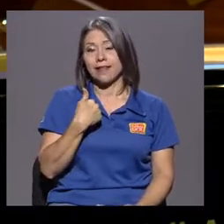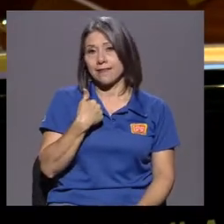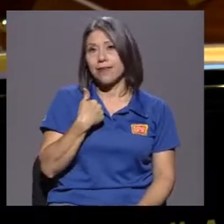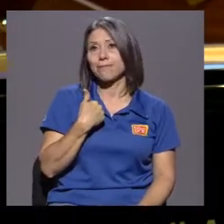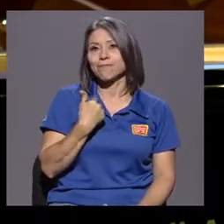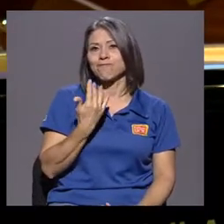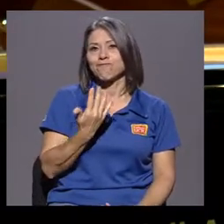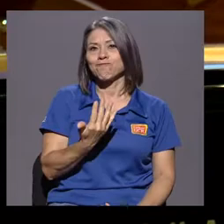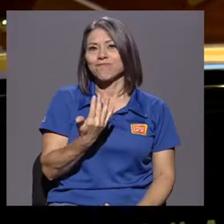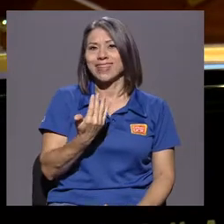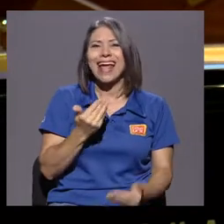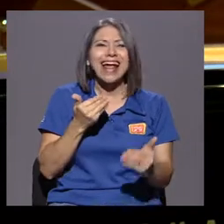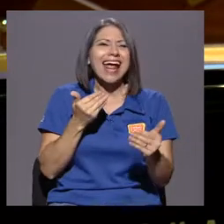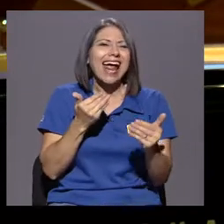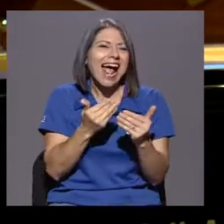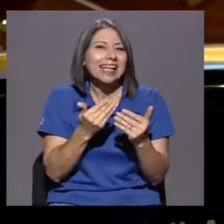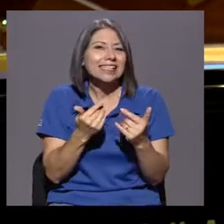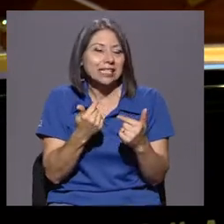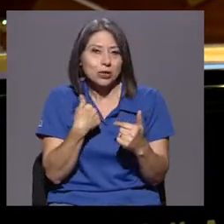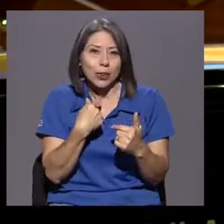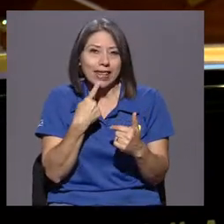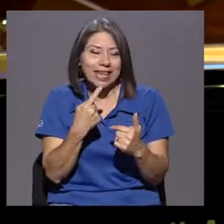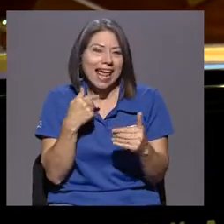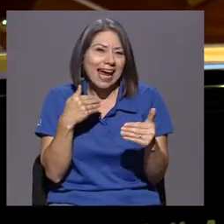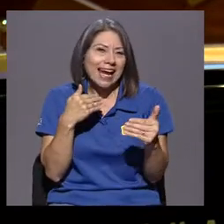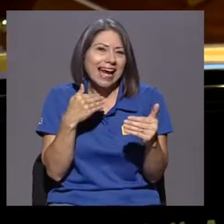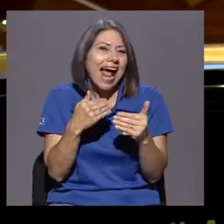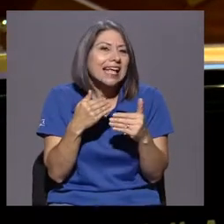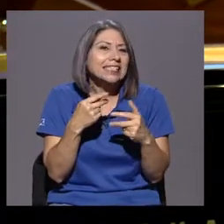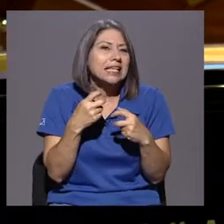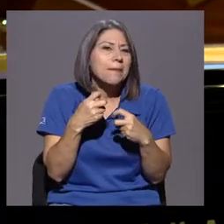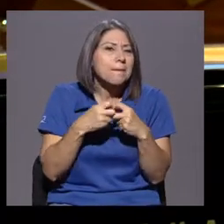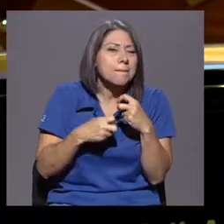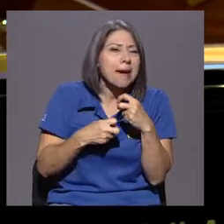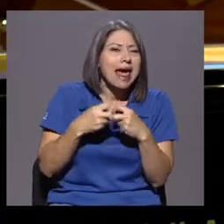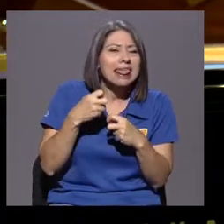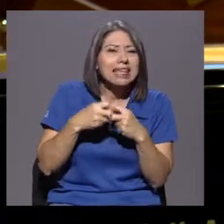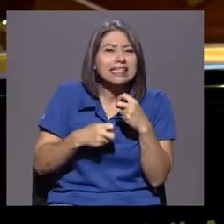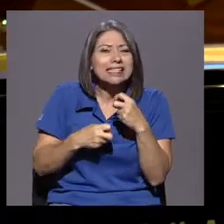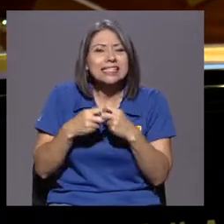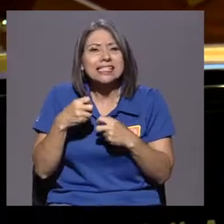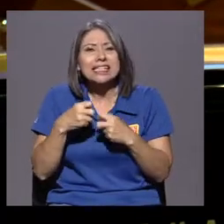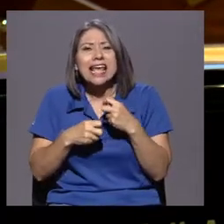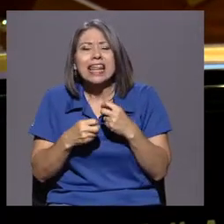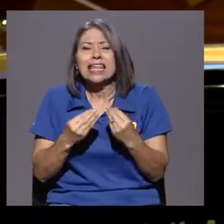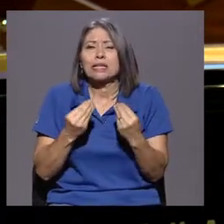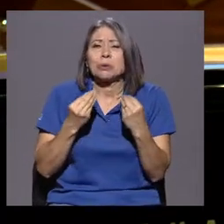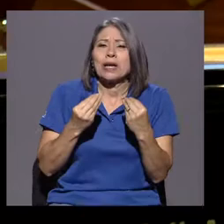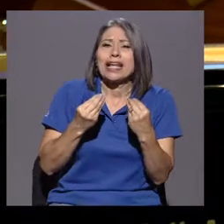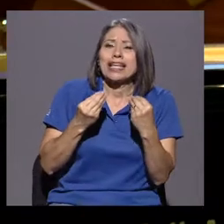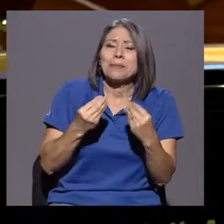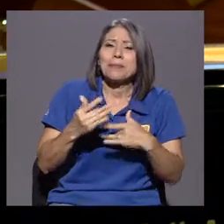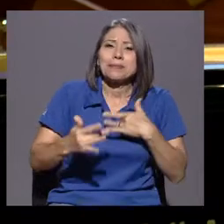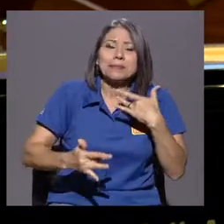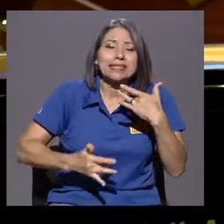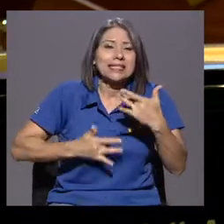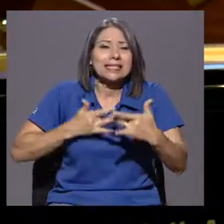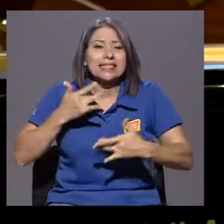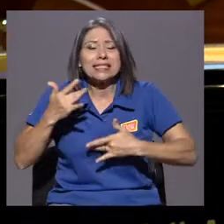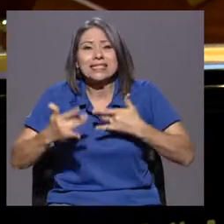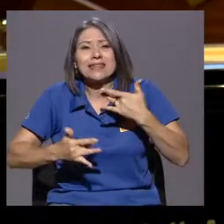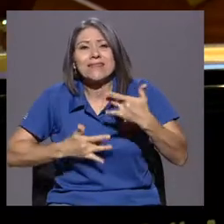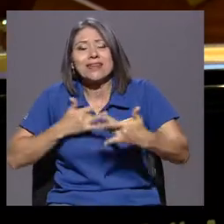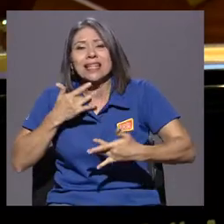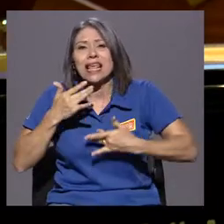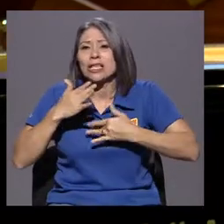padecía casi diría yo porque era casi un problema padecía de una hipersensibilidad enorme con